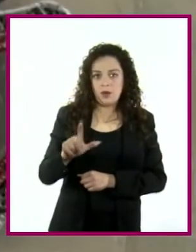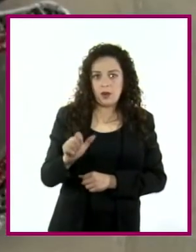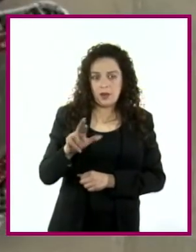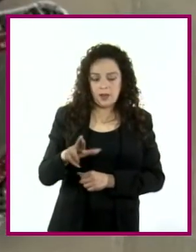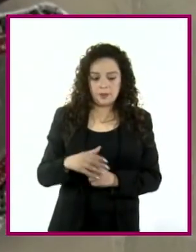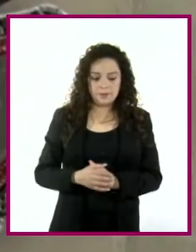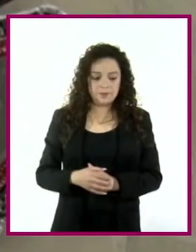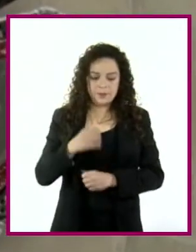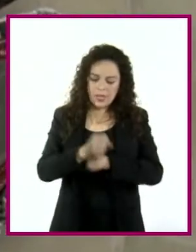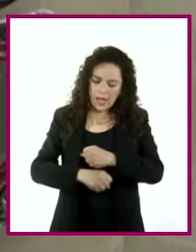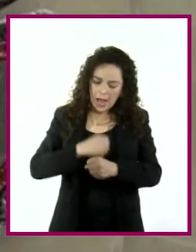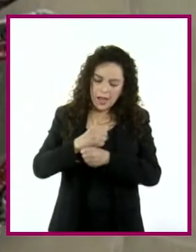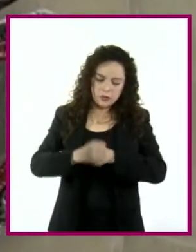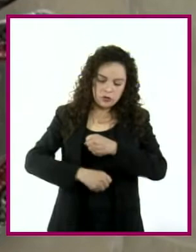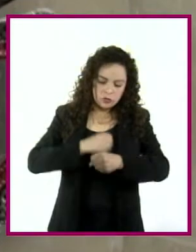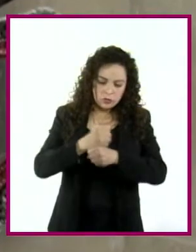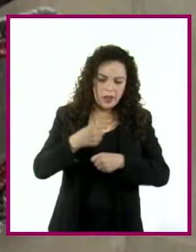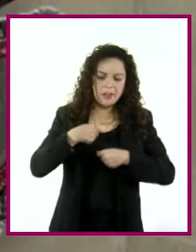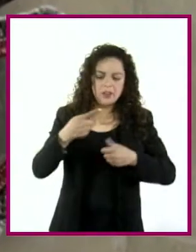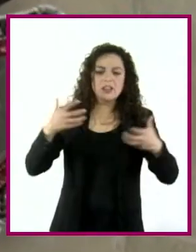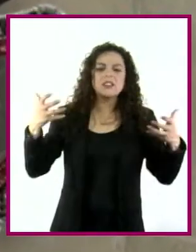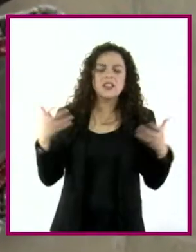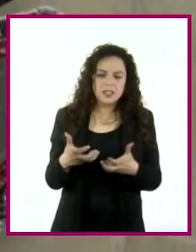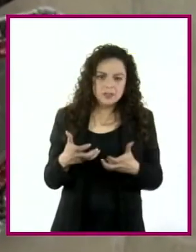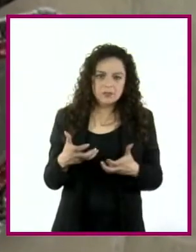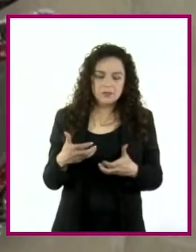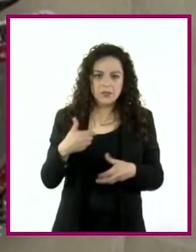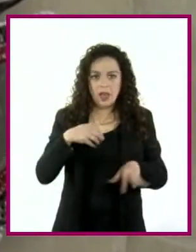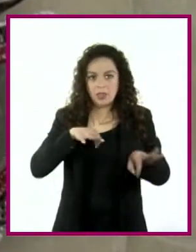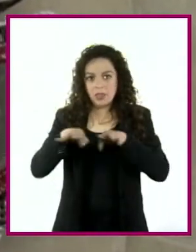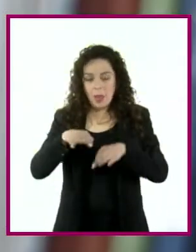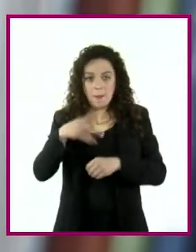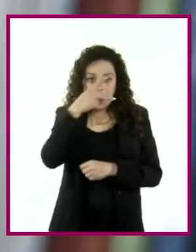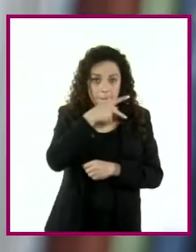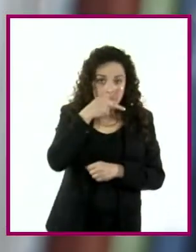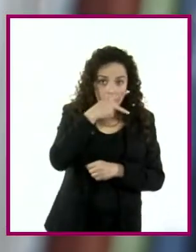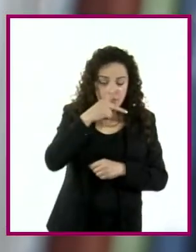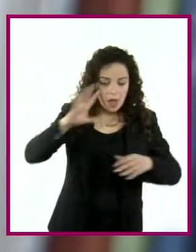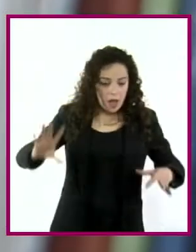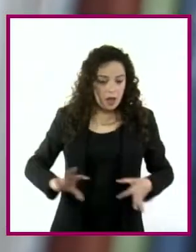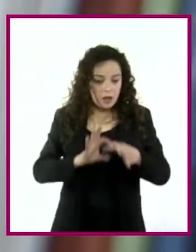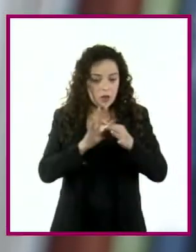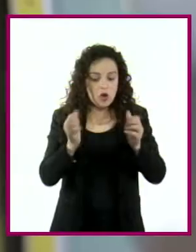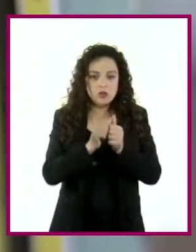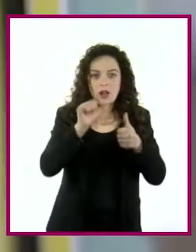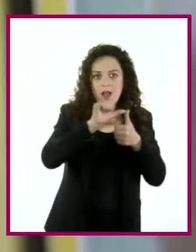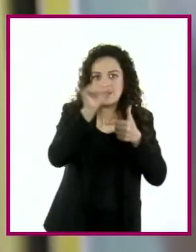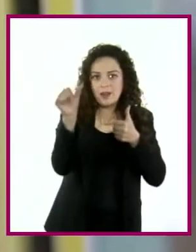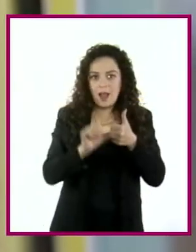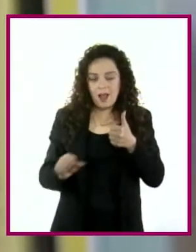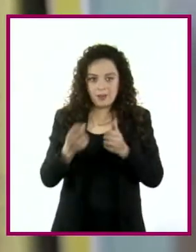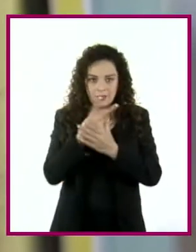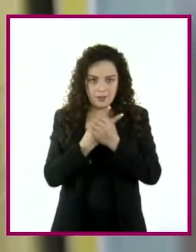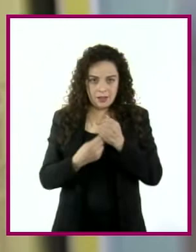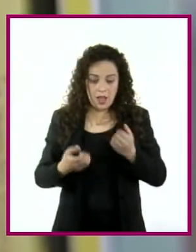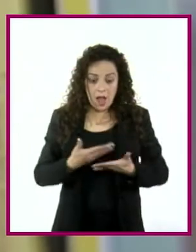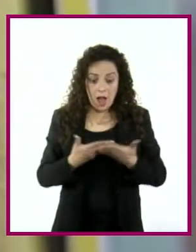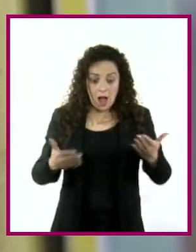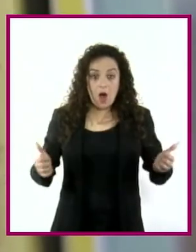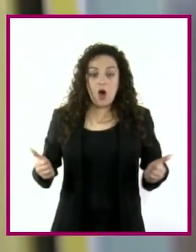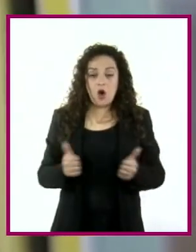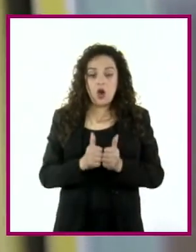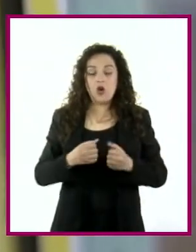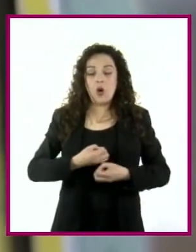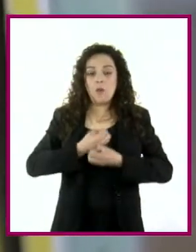todos estos años me he dedicado a entrecruzar un trabajo pedagógico con un trabajo artístico y ahora con un trabajo poético y